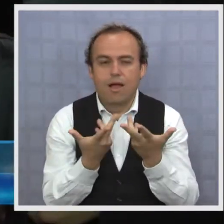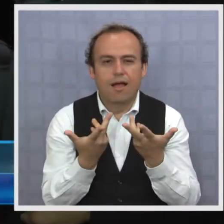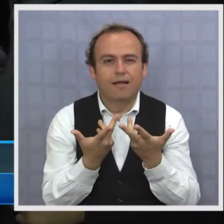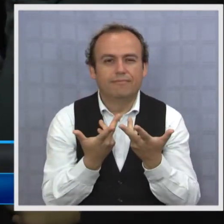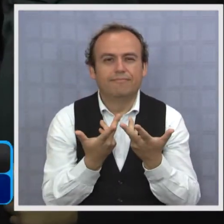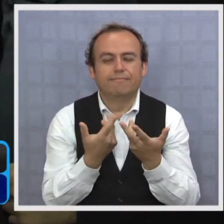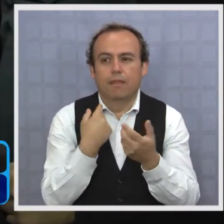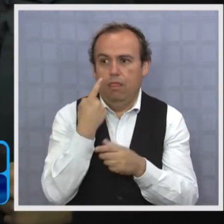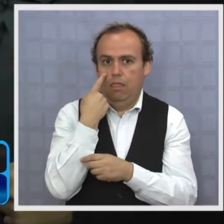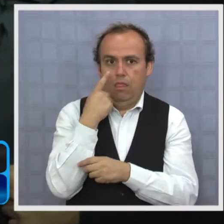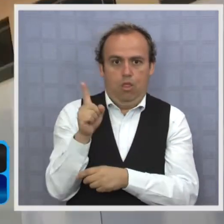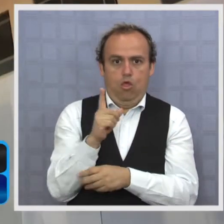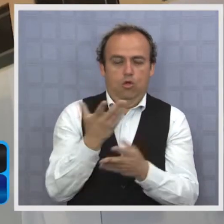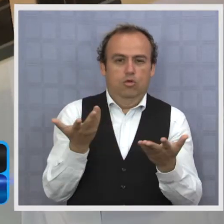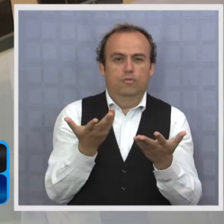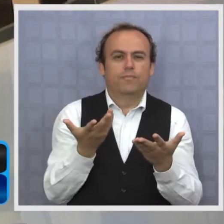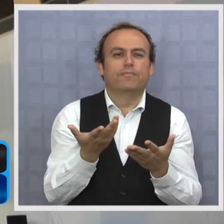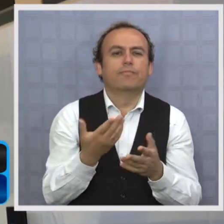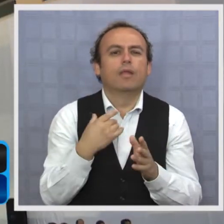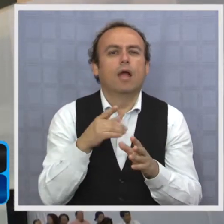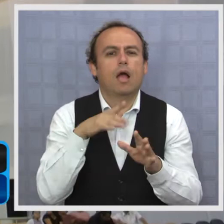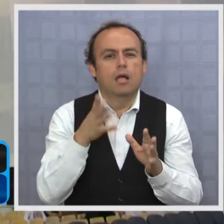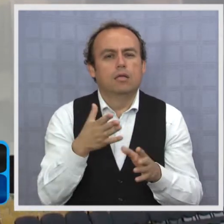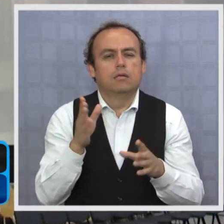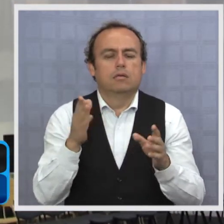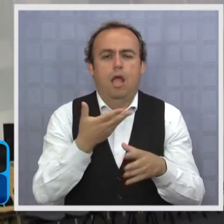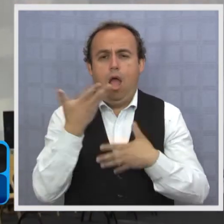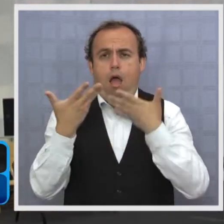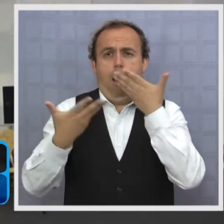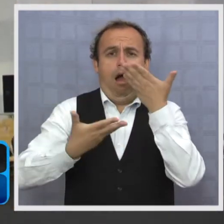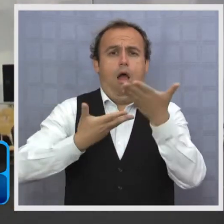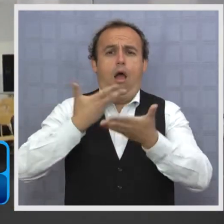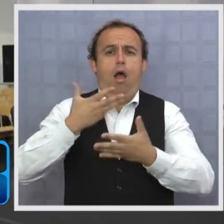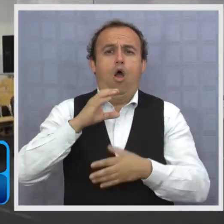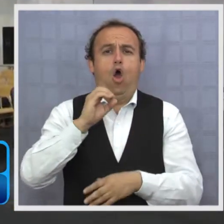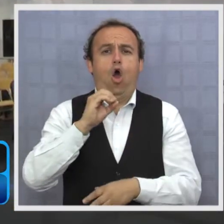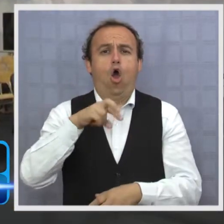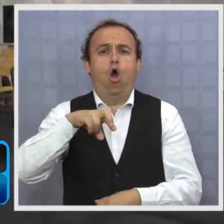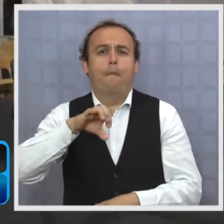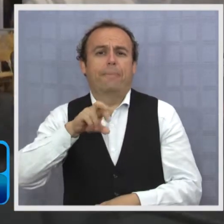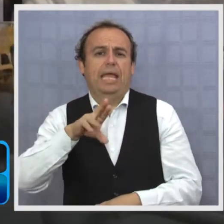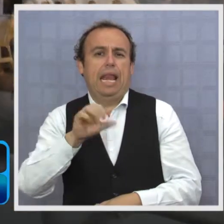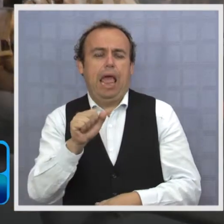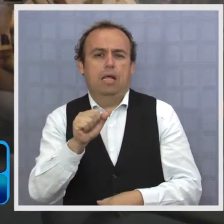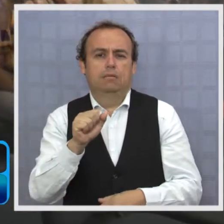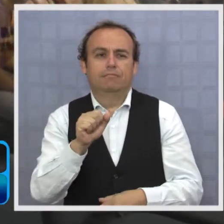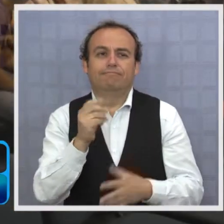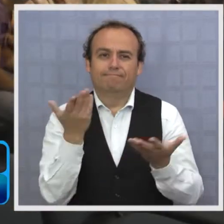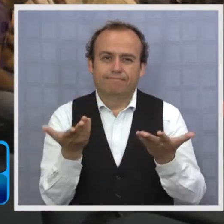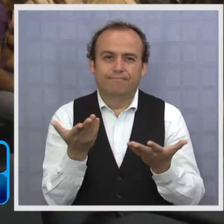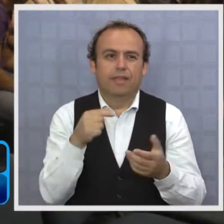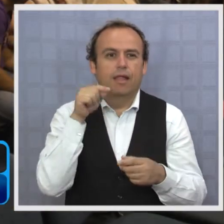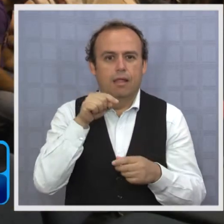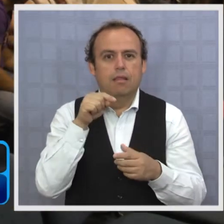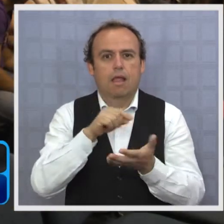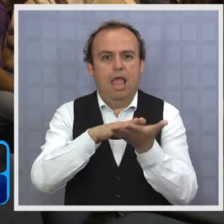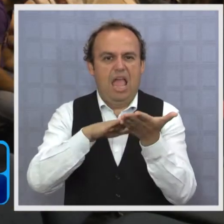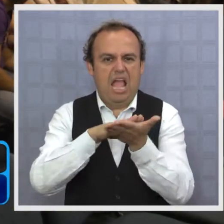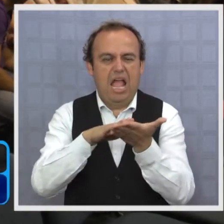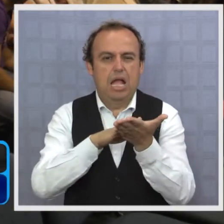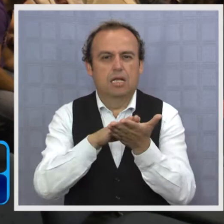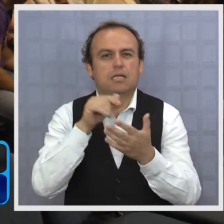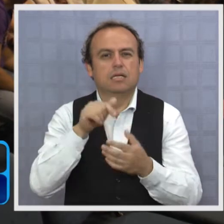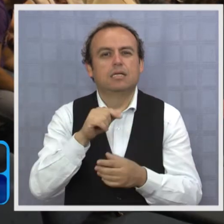lo desconocido. Presentar una ópera en Iquique puede ser un caso. Este es el mejor ejemplo de